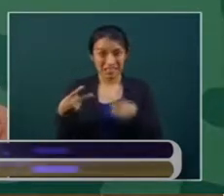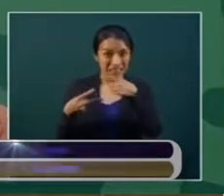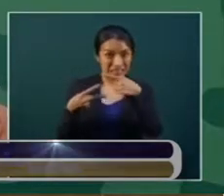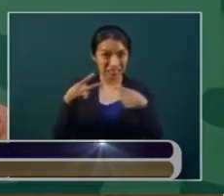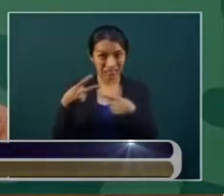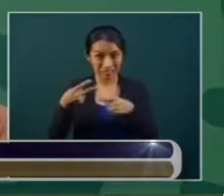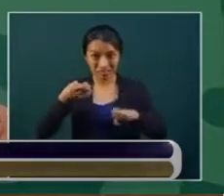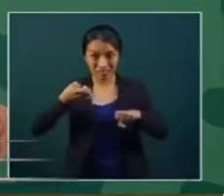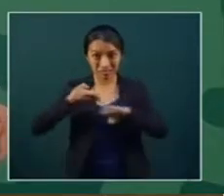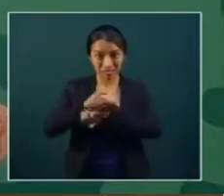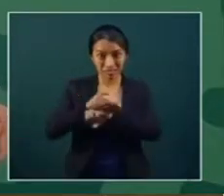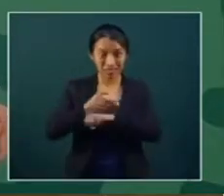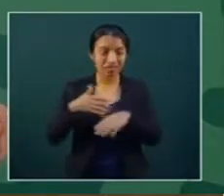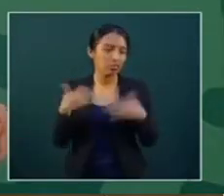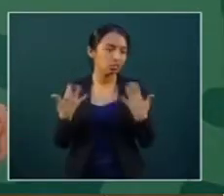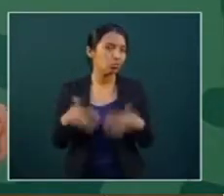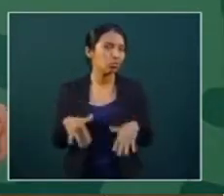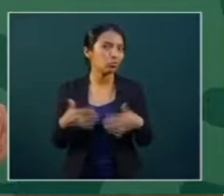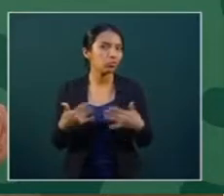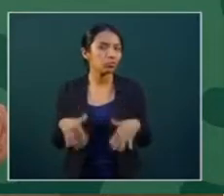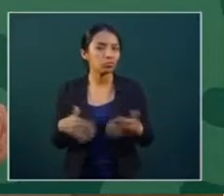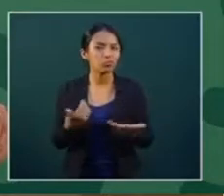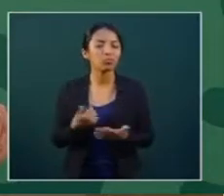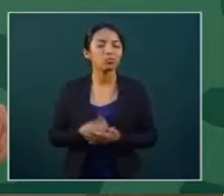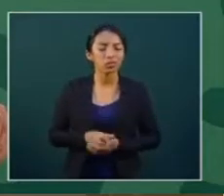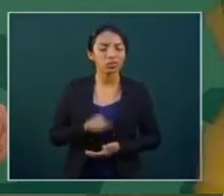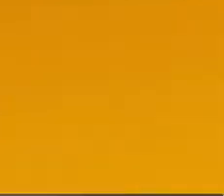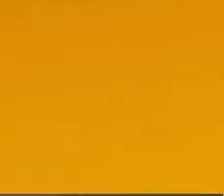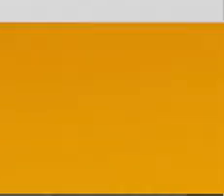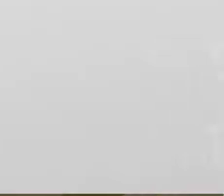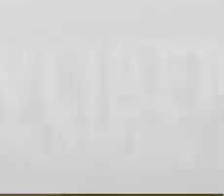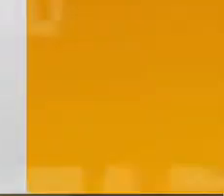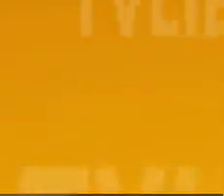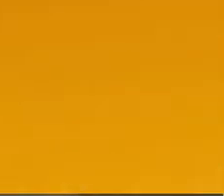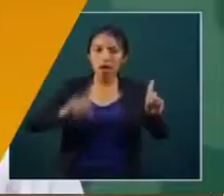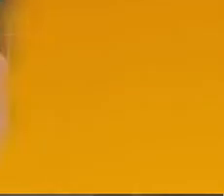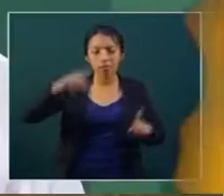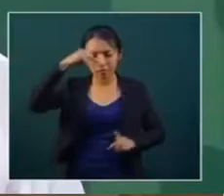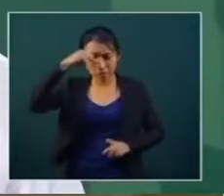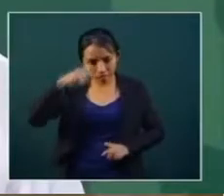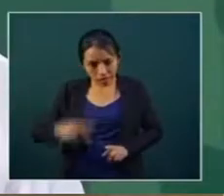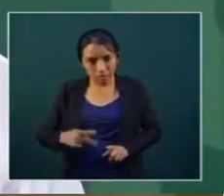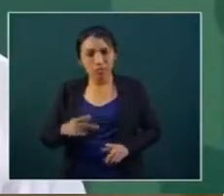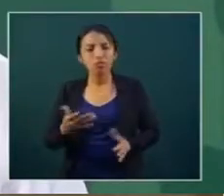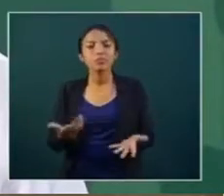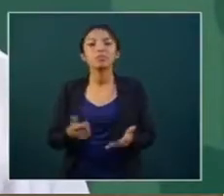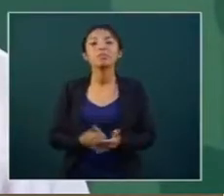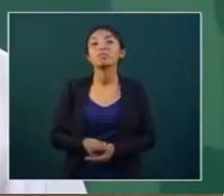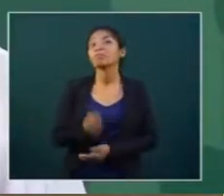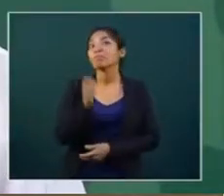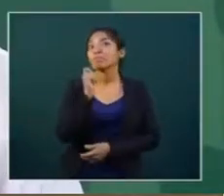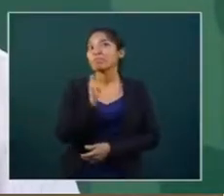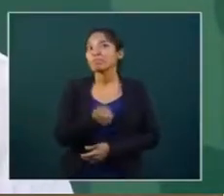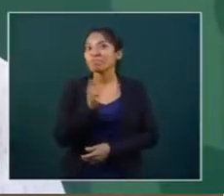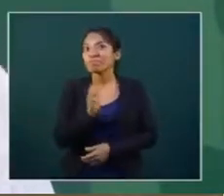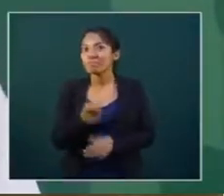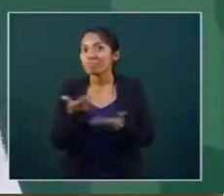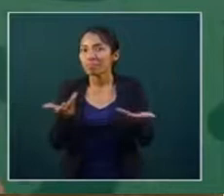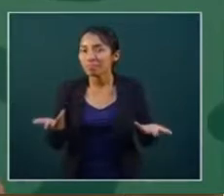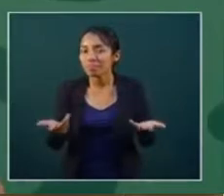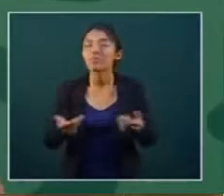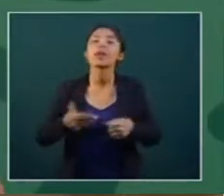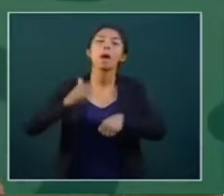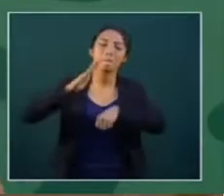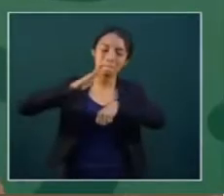donde estamos pues atendiendo más. El presidente López Obrador mencionó que fue en los estados de